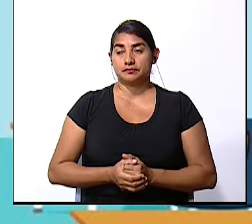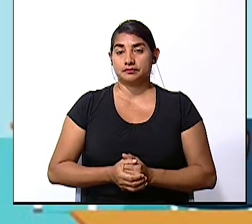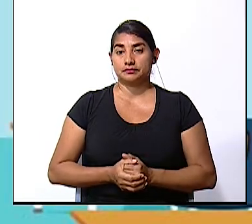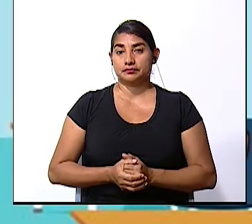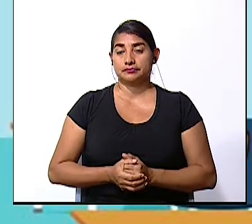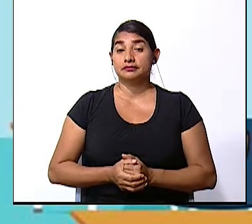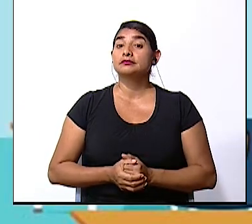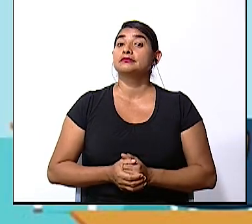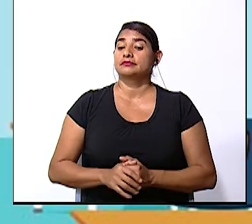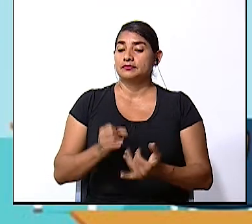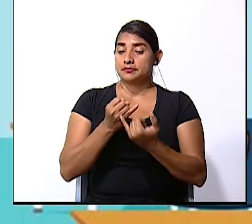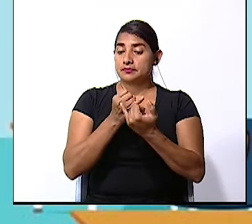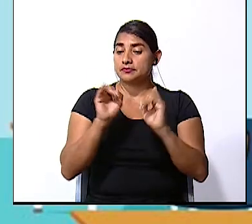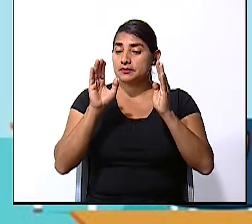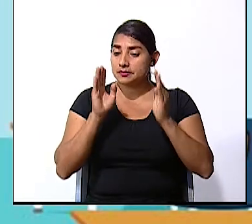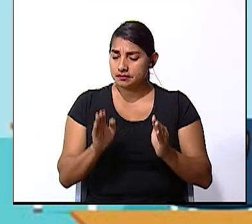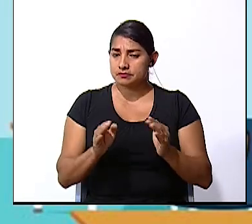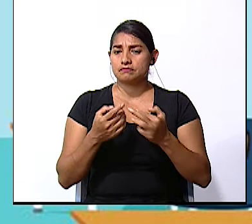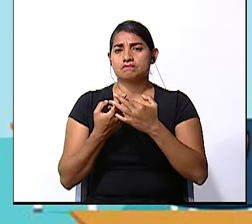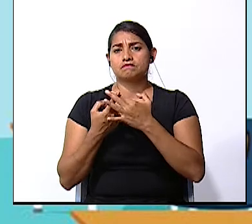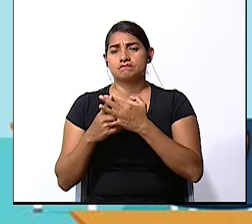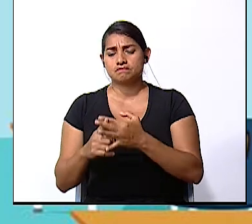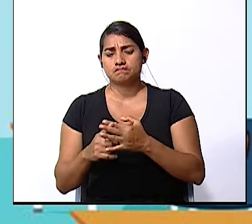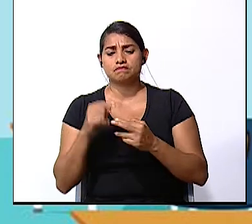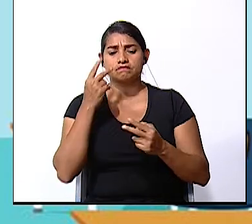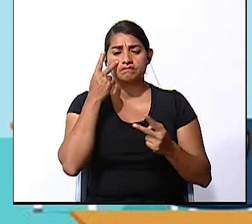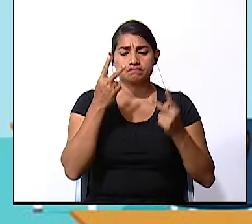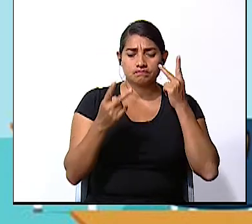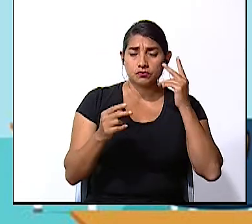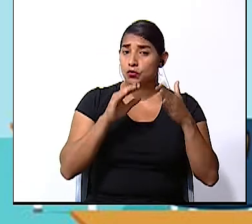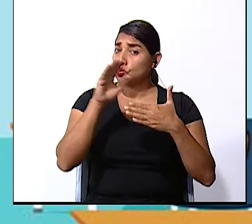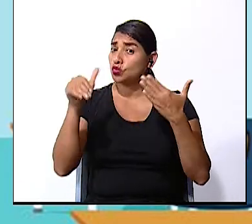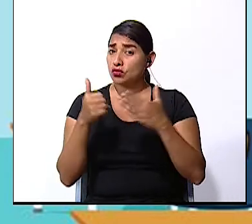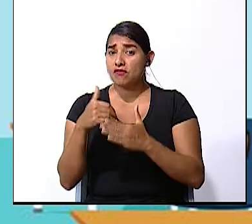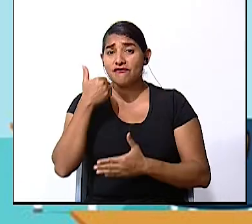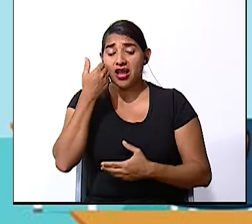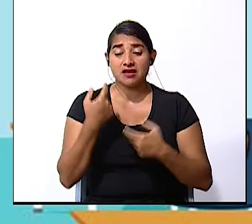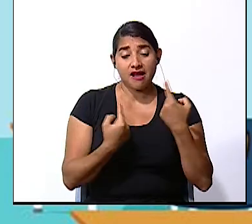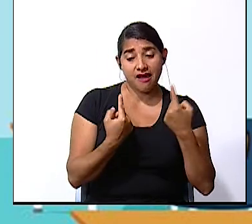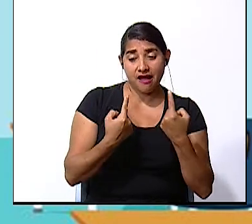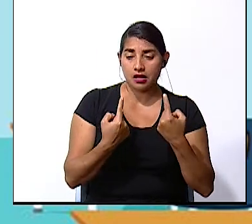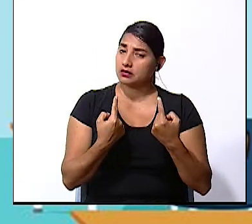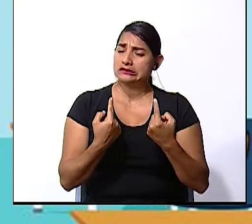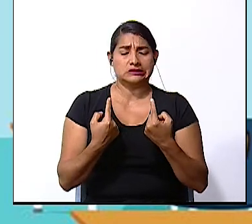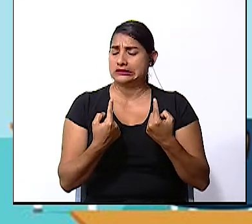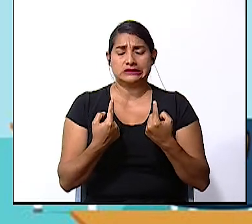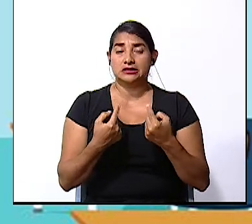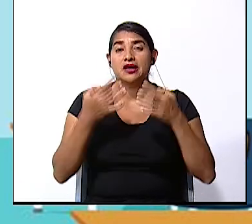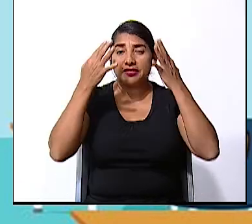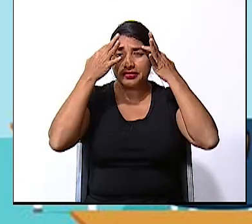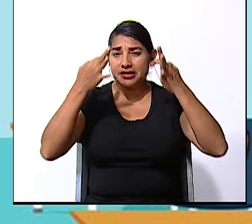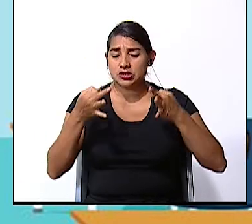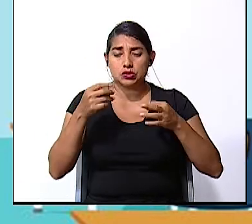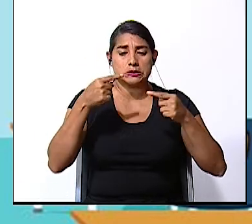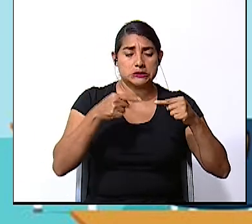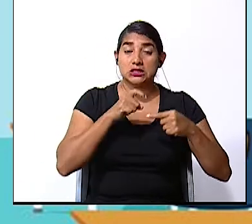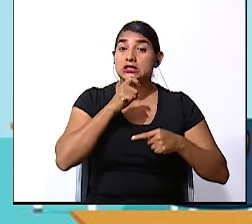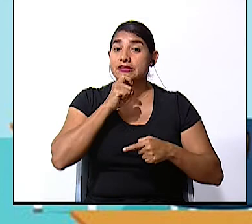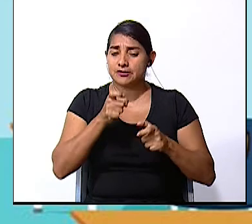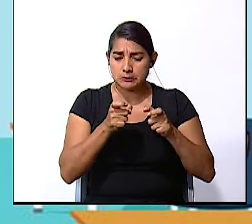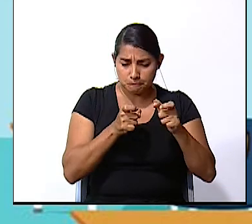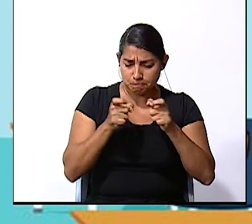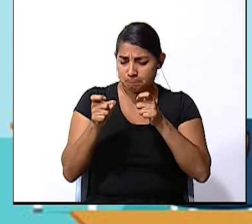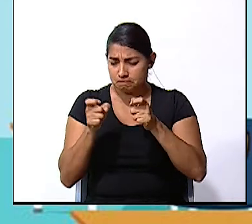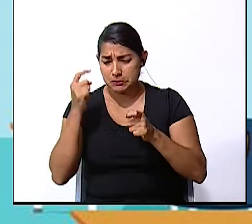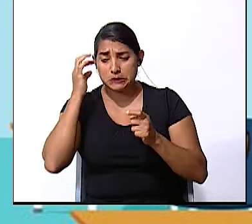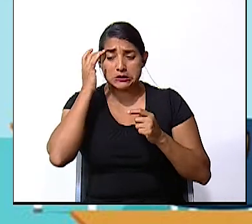Con la independencia, entonces, ya hemos visto que no todo fue fácil. Se debió tomar muchas decisiones en aquel